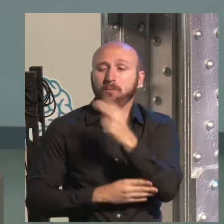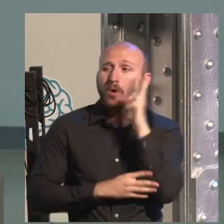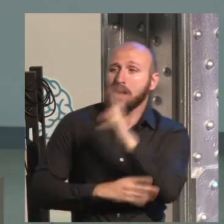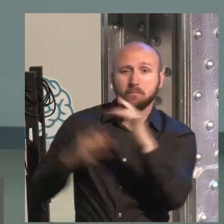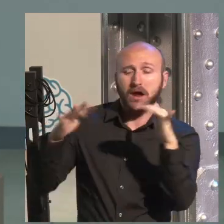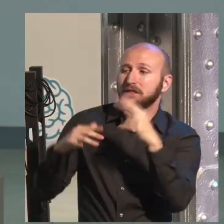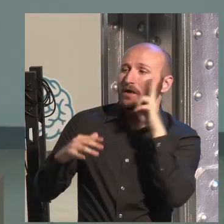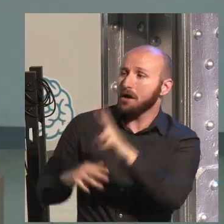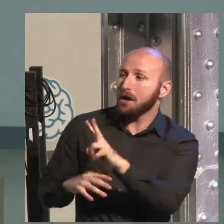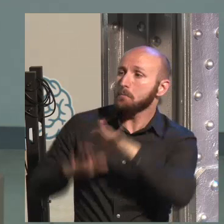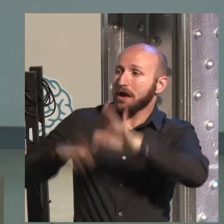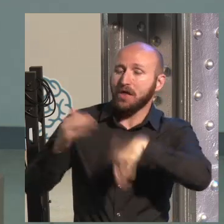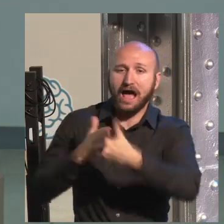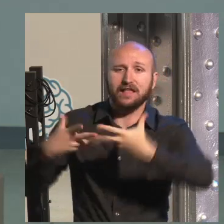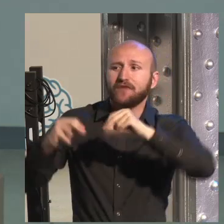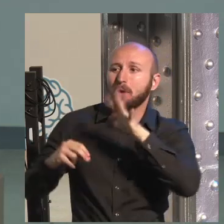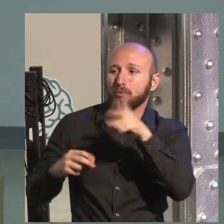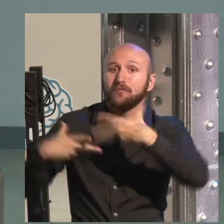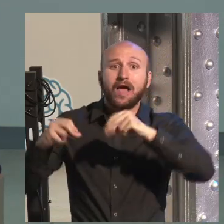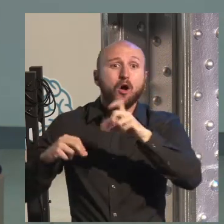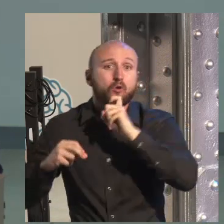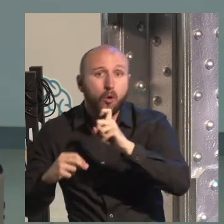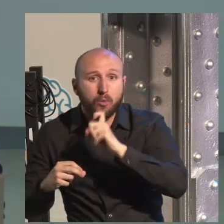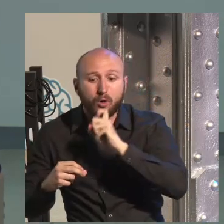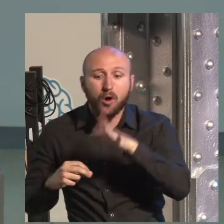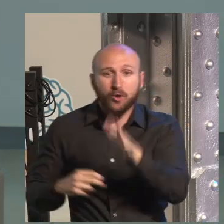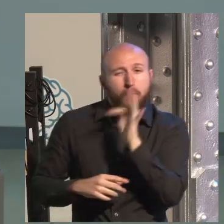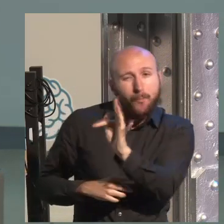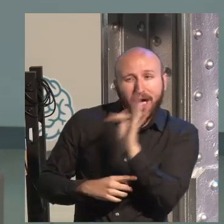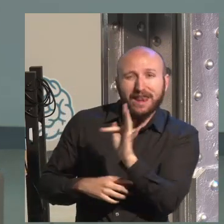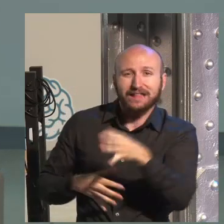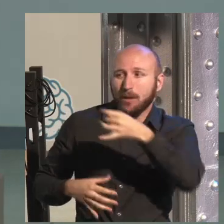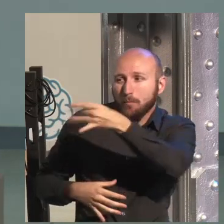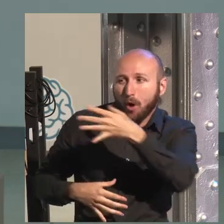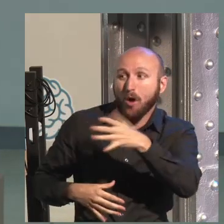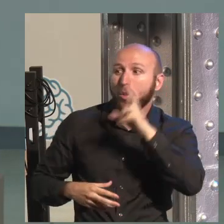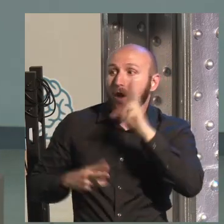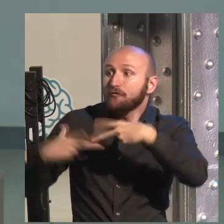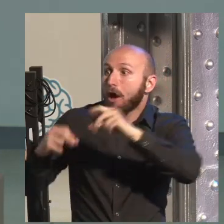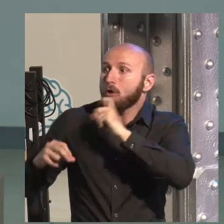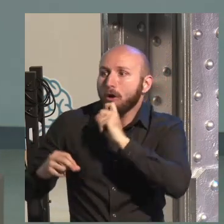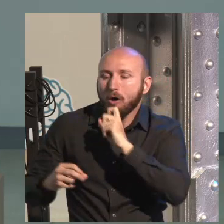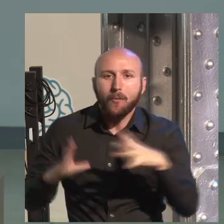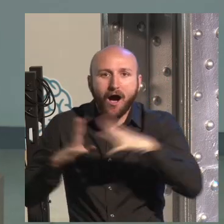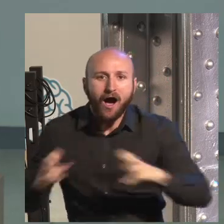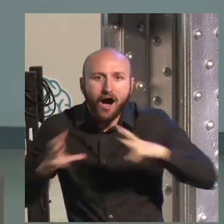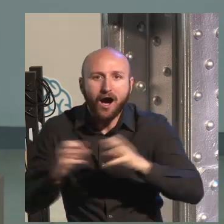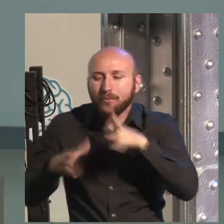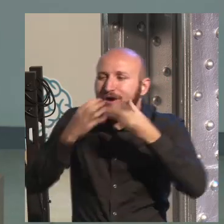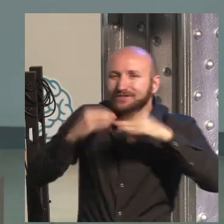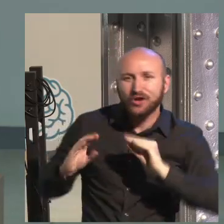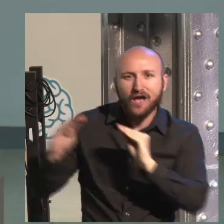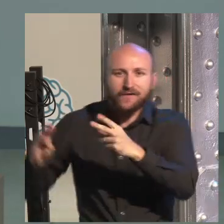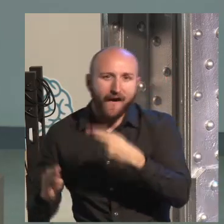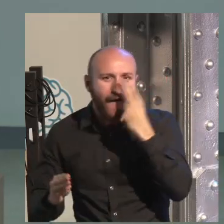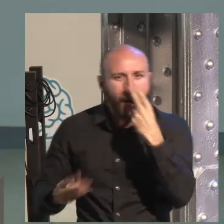cómo termina, ¿no? Aunque termina los penaltis, pero queremos saber cómo acaba. Nos interesa la historia del partido,